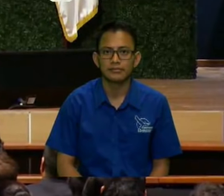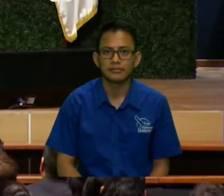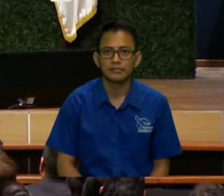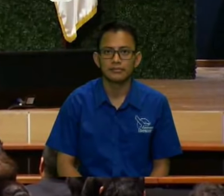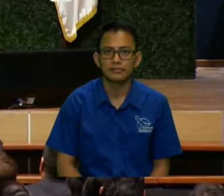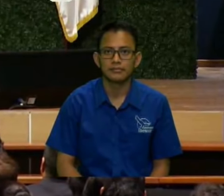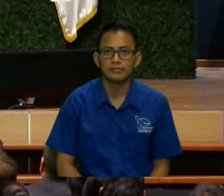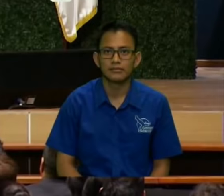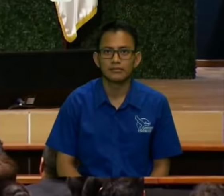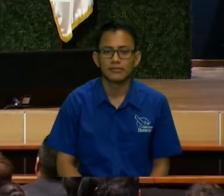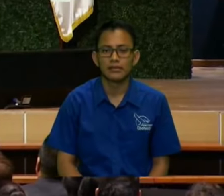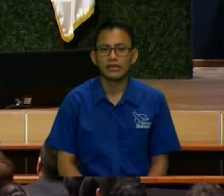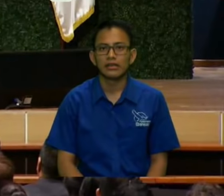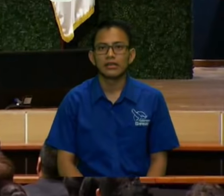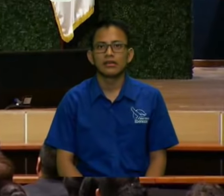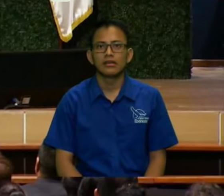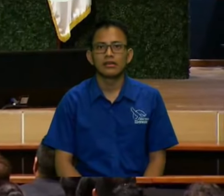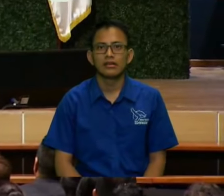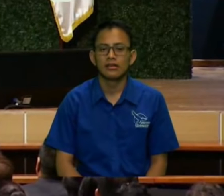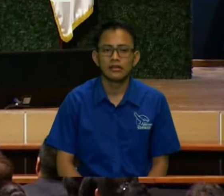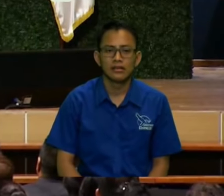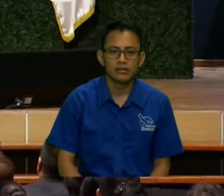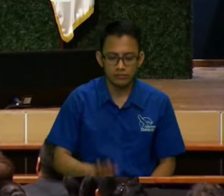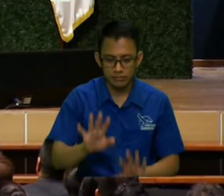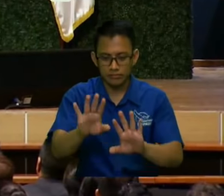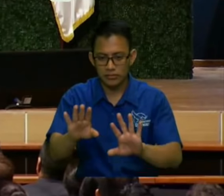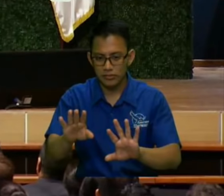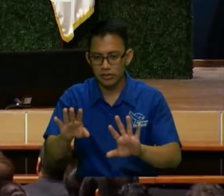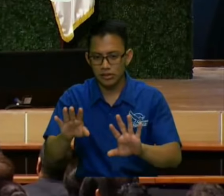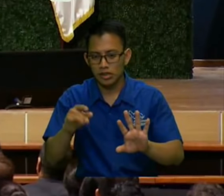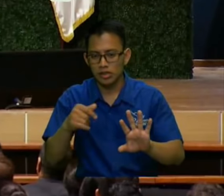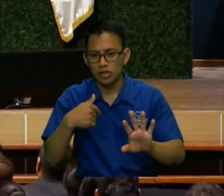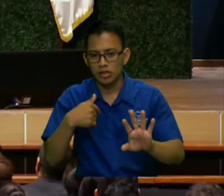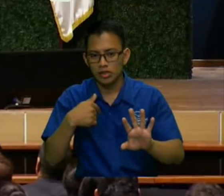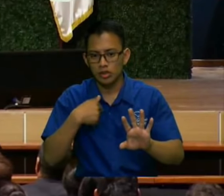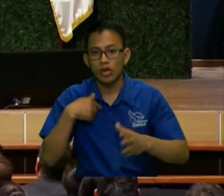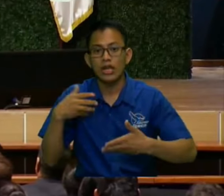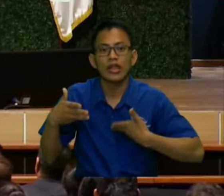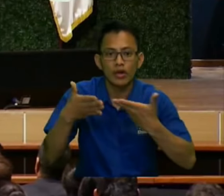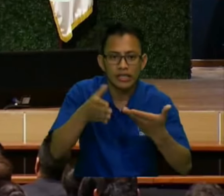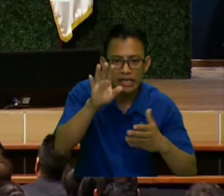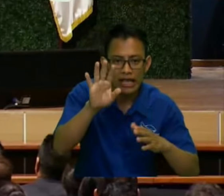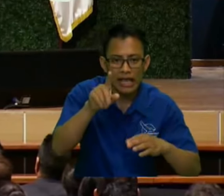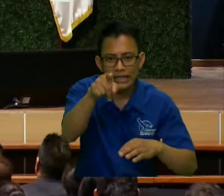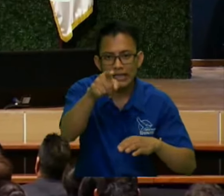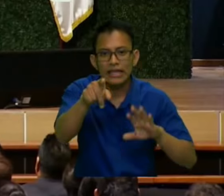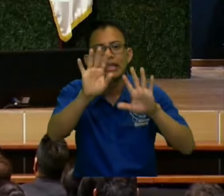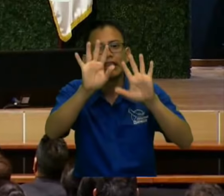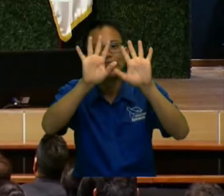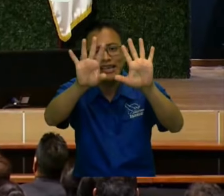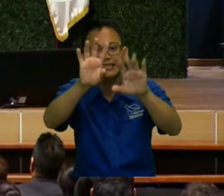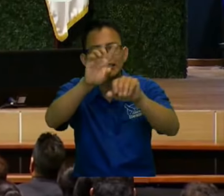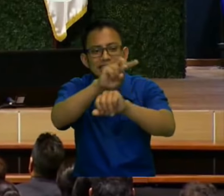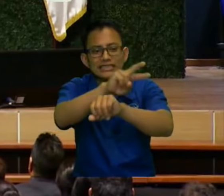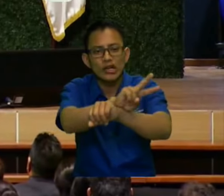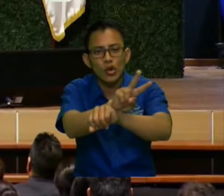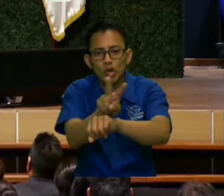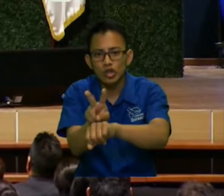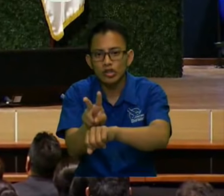Le voy a dar 10 segundos para que usted piense en un milagro que usted hizo, que el Señor hizo en su vida.